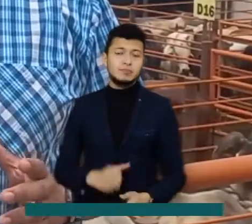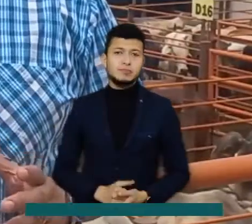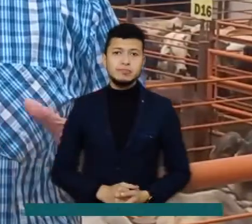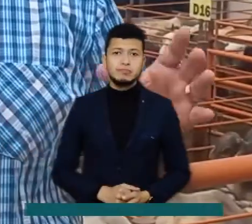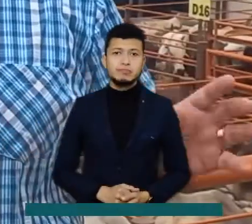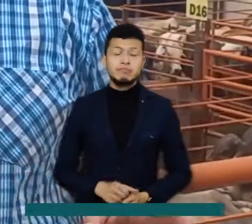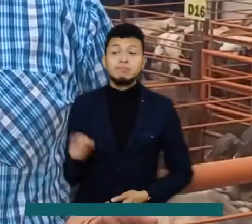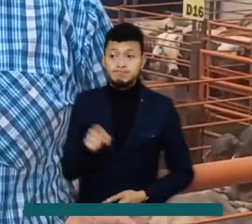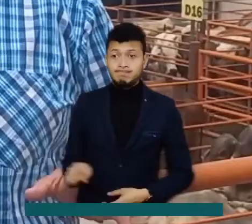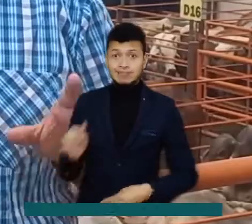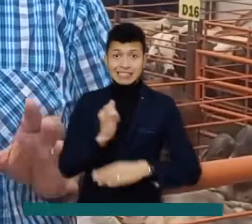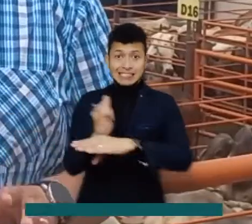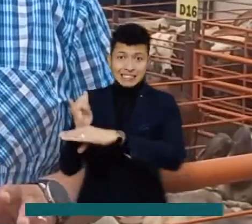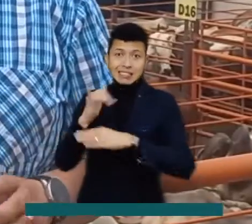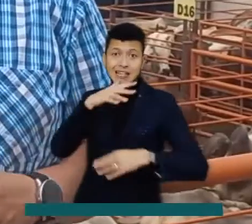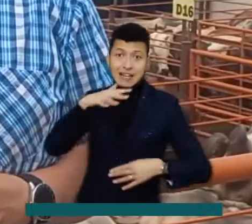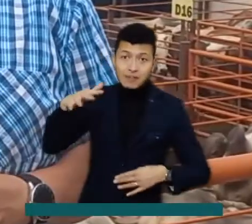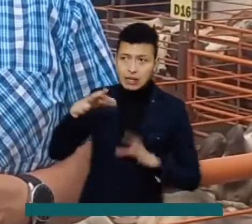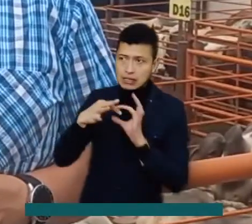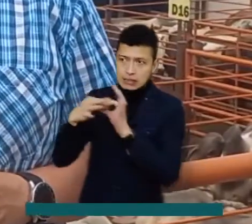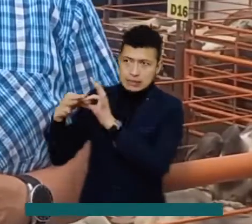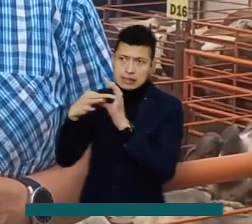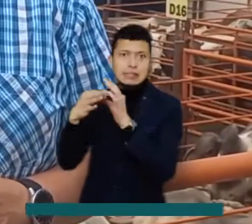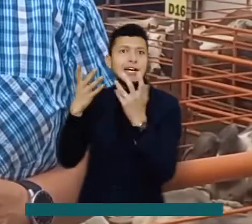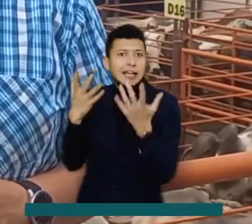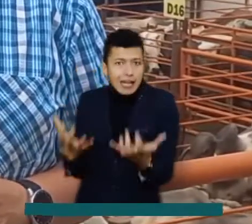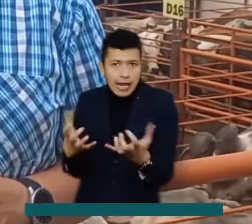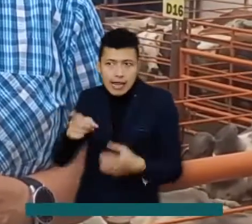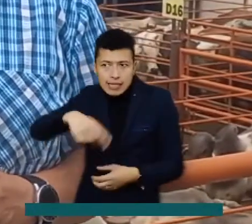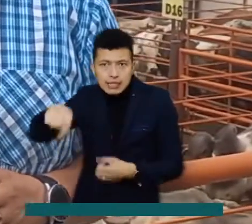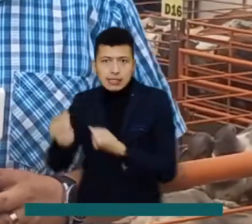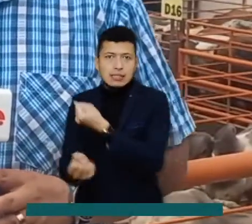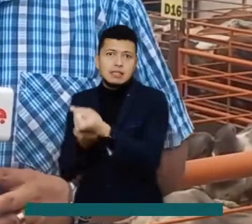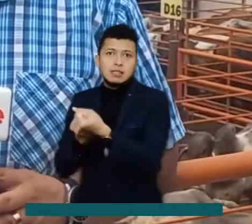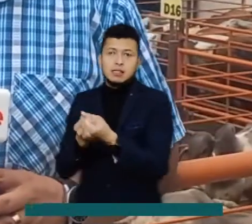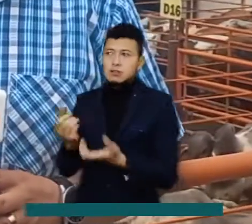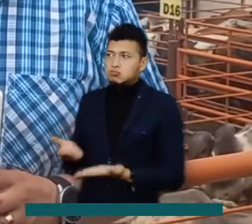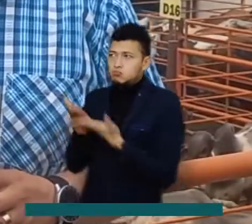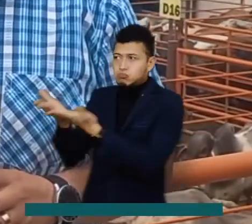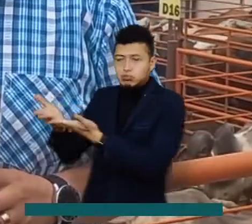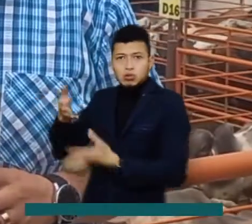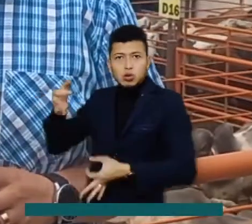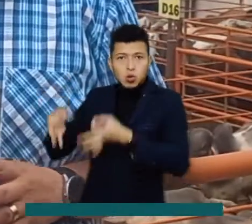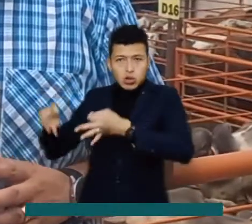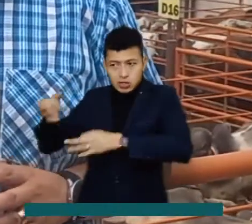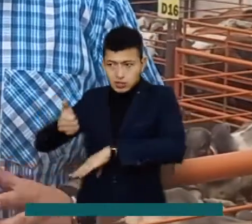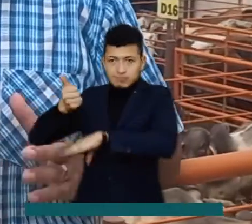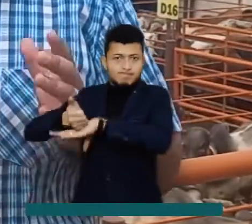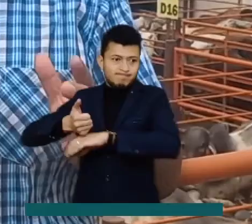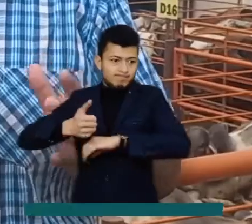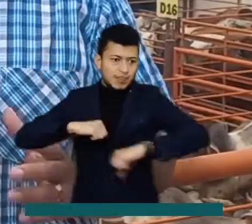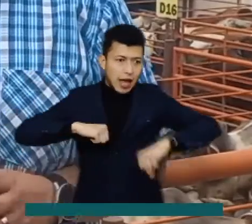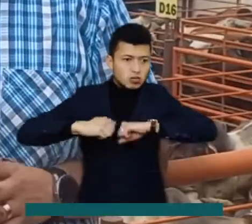labor articulada entre las instituciones y los ganaderos y finqueros, se busca brindarle a las autoridades judiciales las herramientas